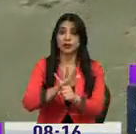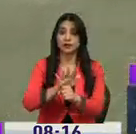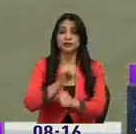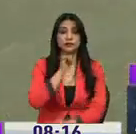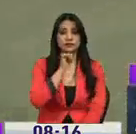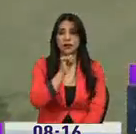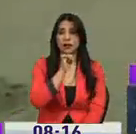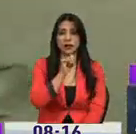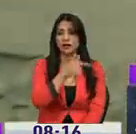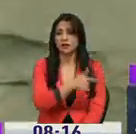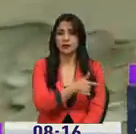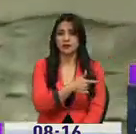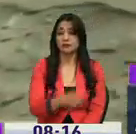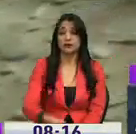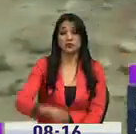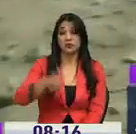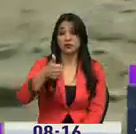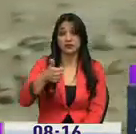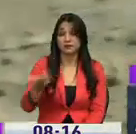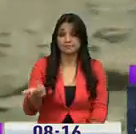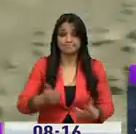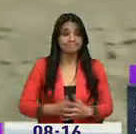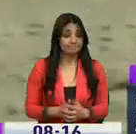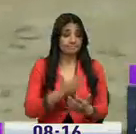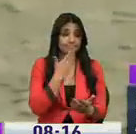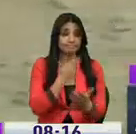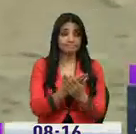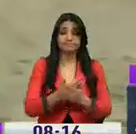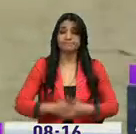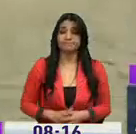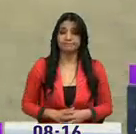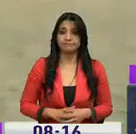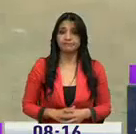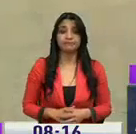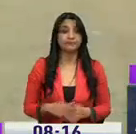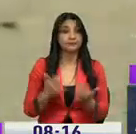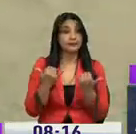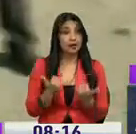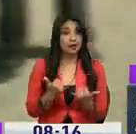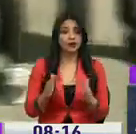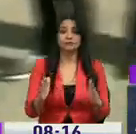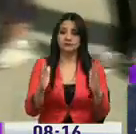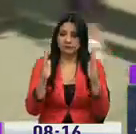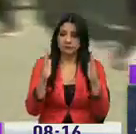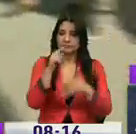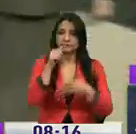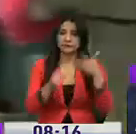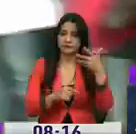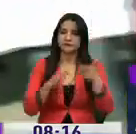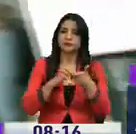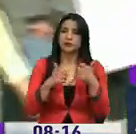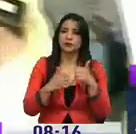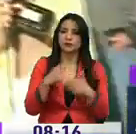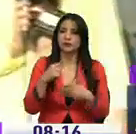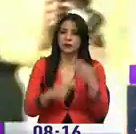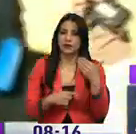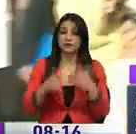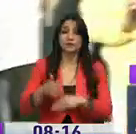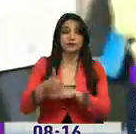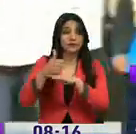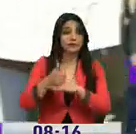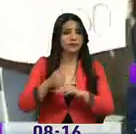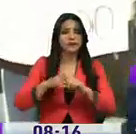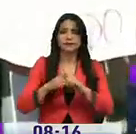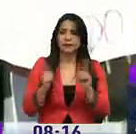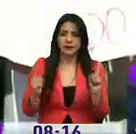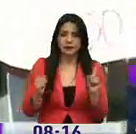falta de negligencia política. Gracias. Le agradezco infinitamente. Bueno, ustedes han escuchado los múltiples problemas. Realmente aquí hay varias autoridades que